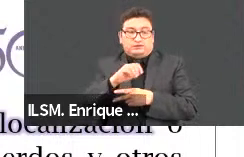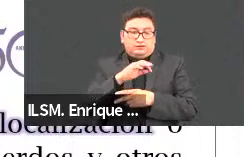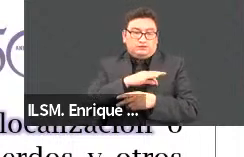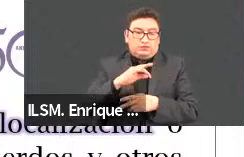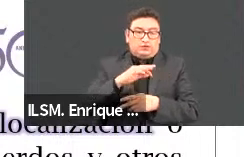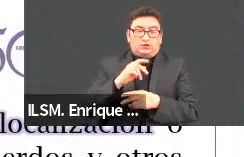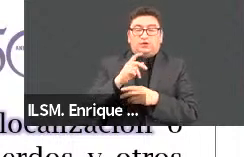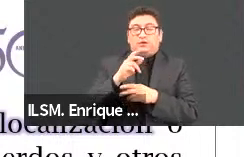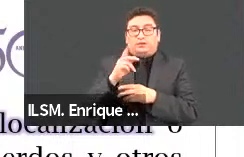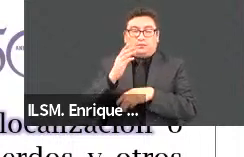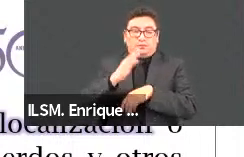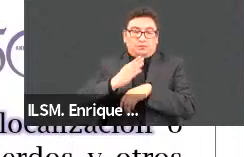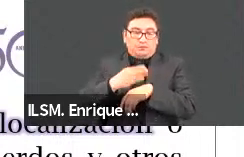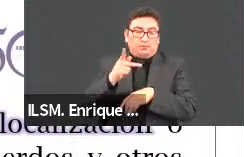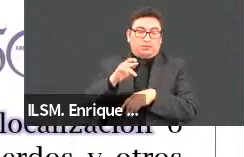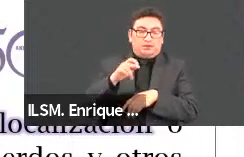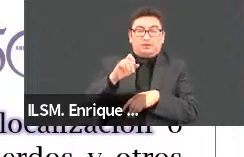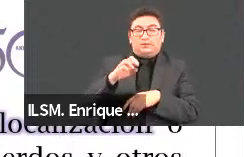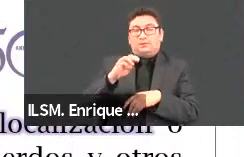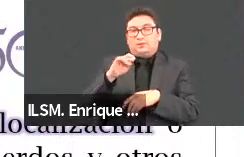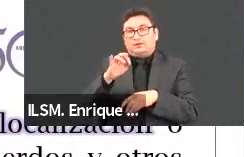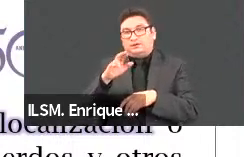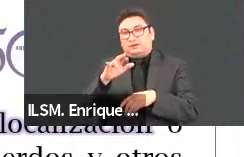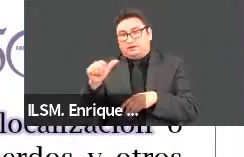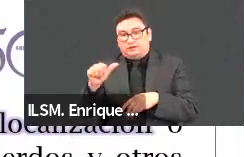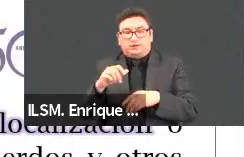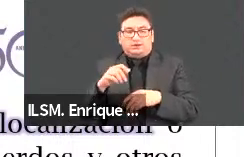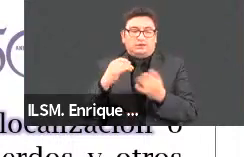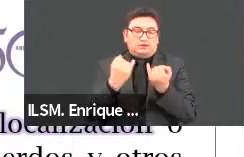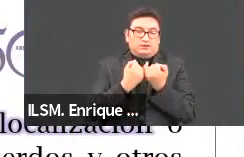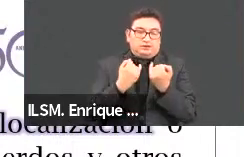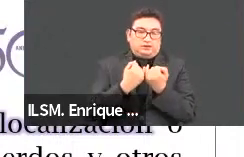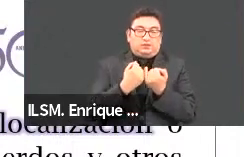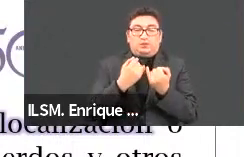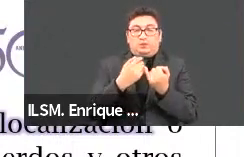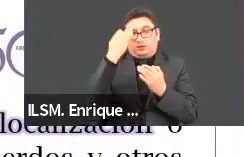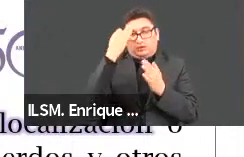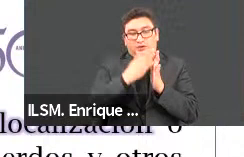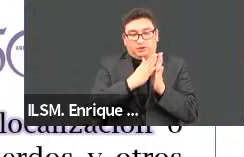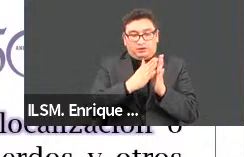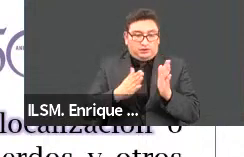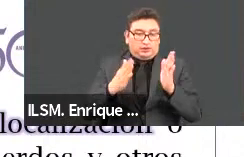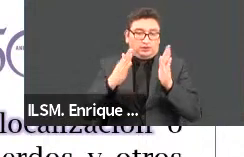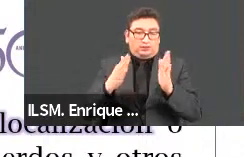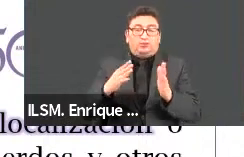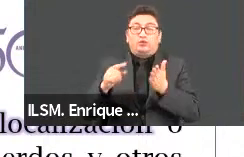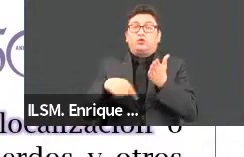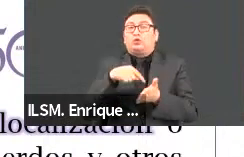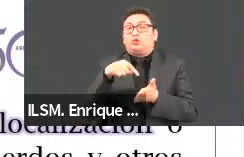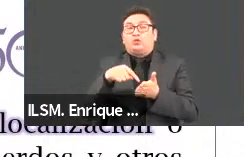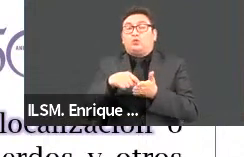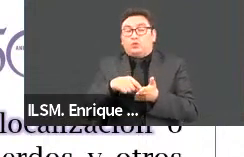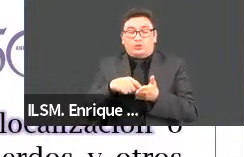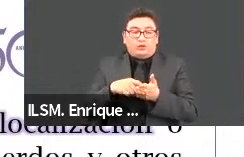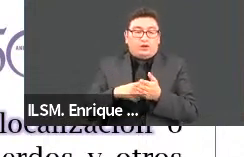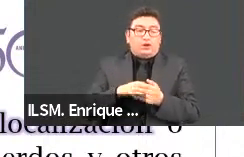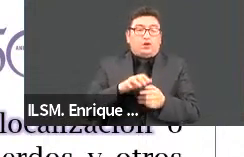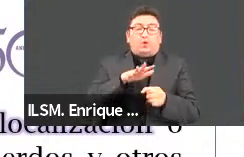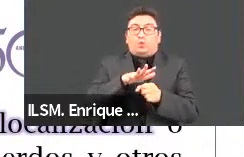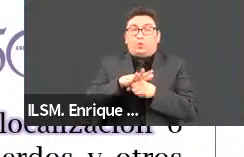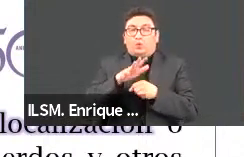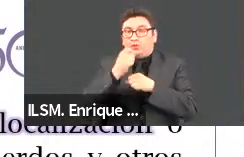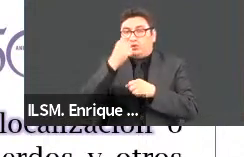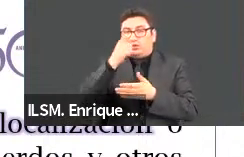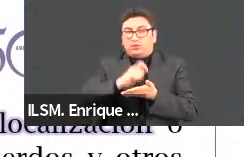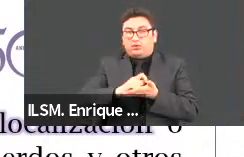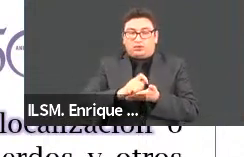la materia en que es clasificada, la época, la instancia, la fuente, ¿sí? Esto